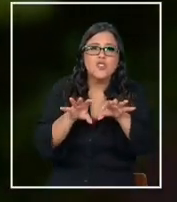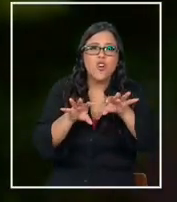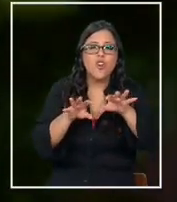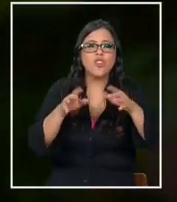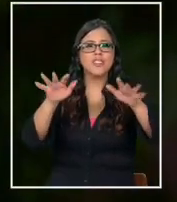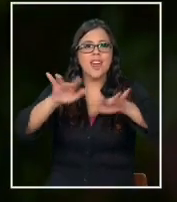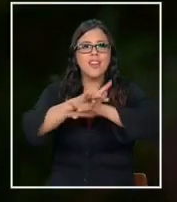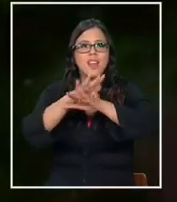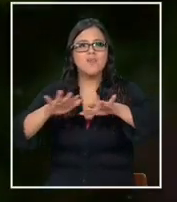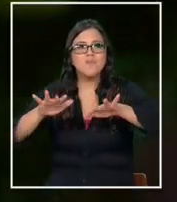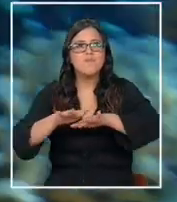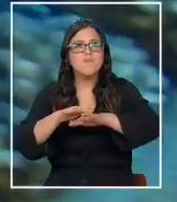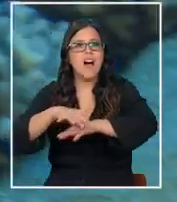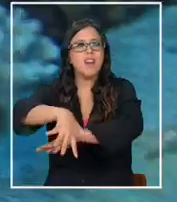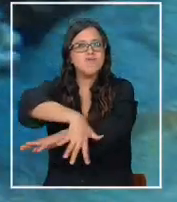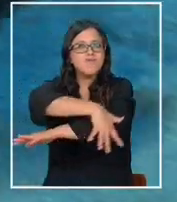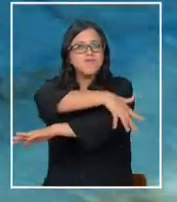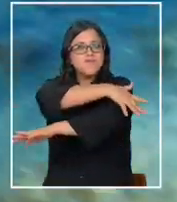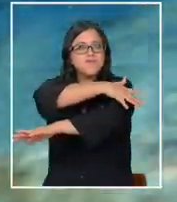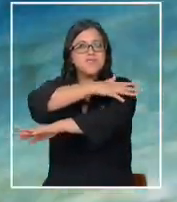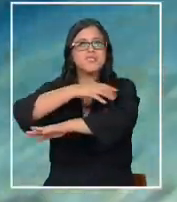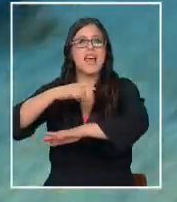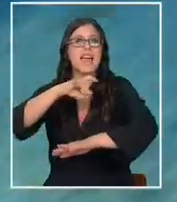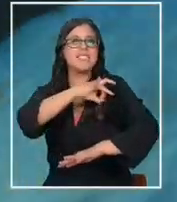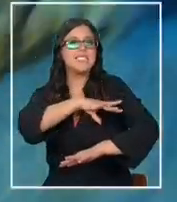en el continente y en Rapa Nui.